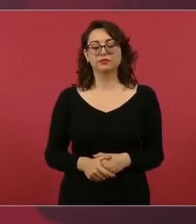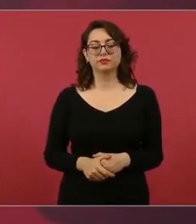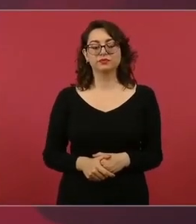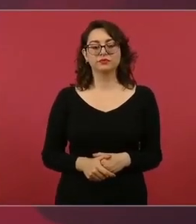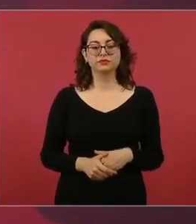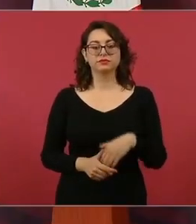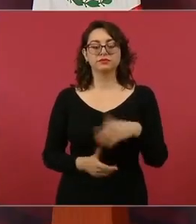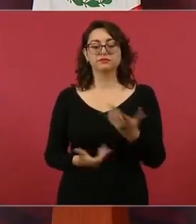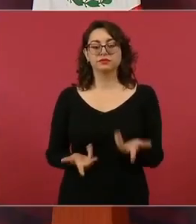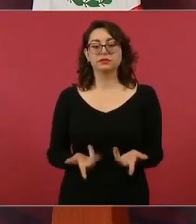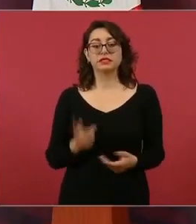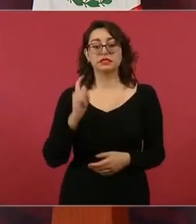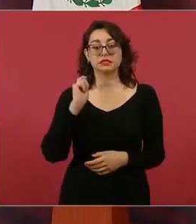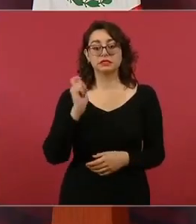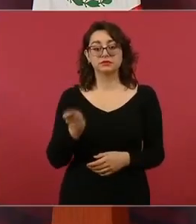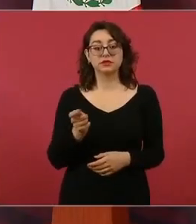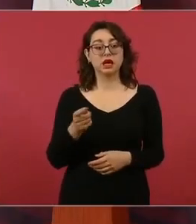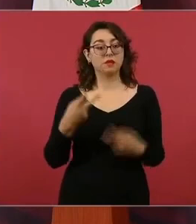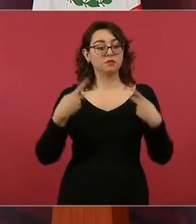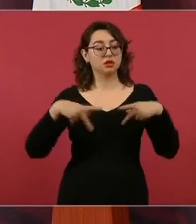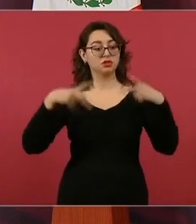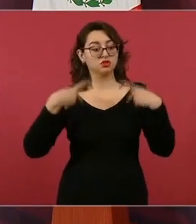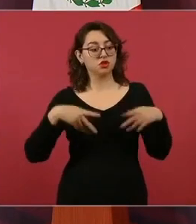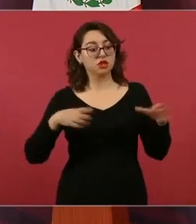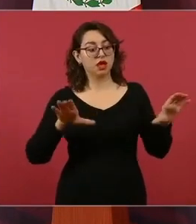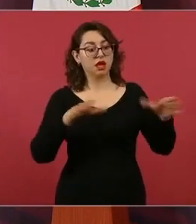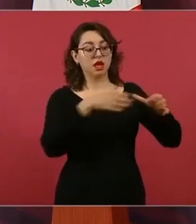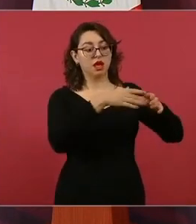que les haya ido mal a los de arriba,